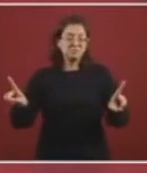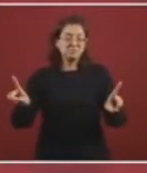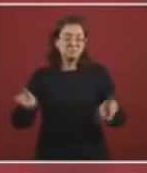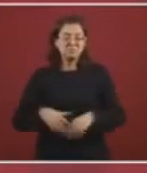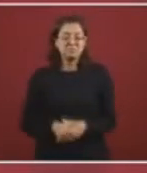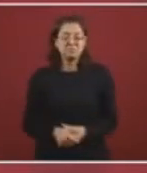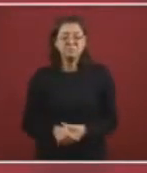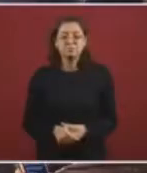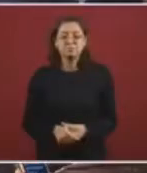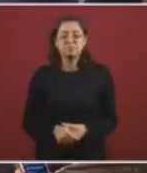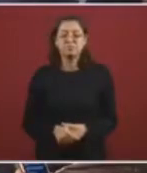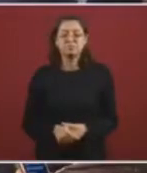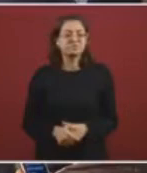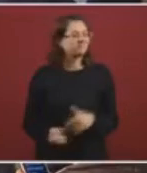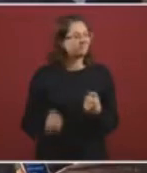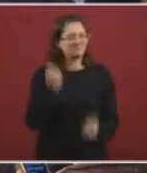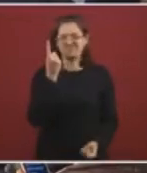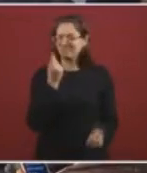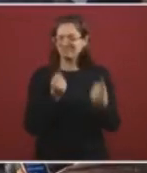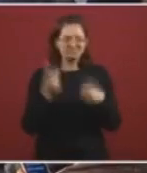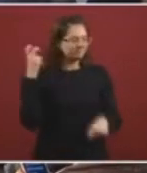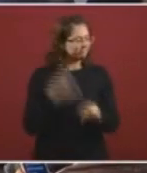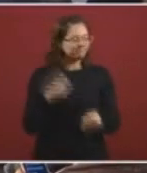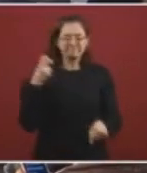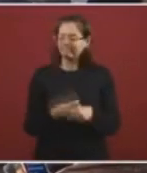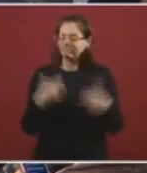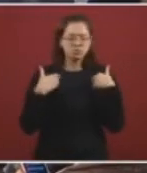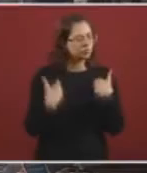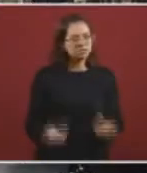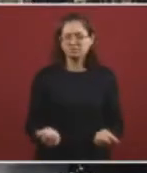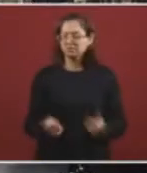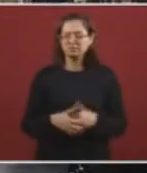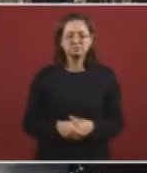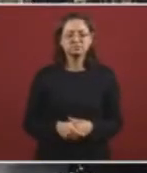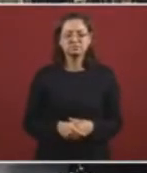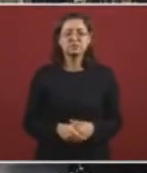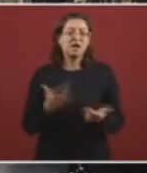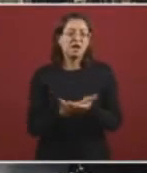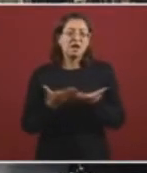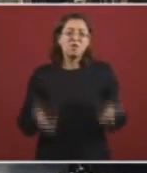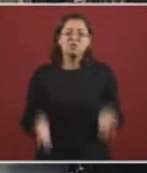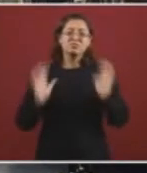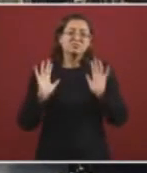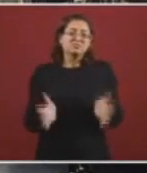Y hay algunos que no quieren entender que eso ya cambió,